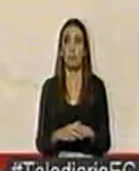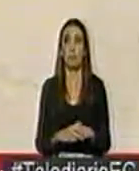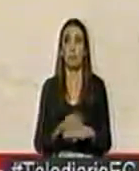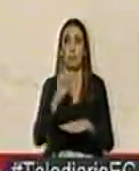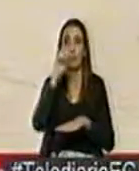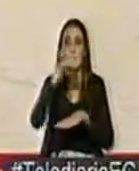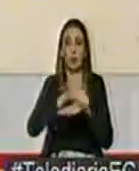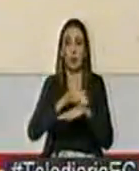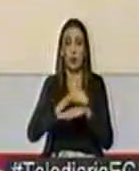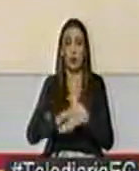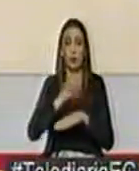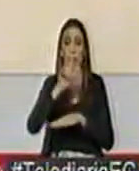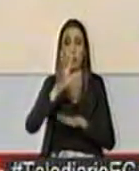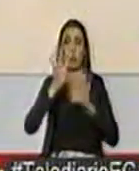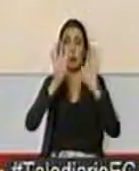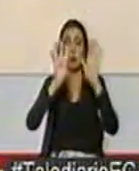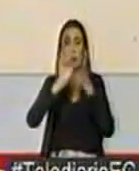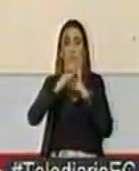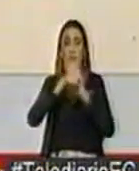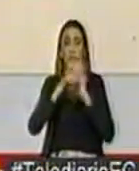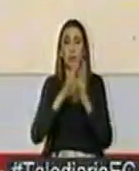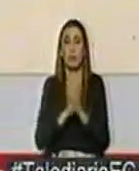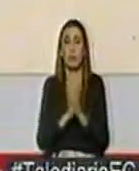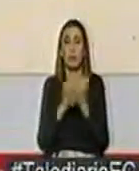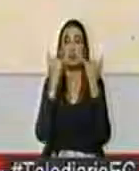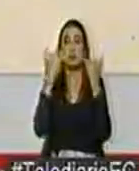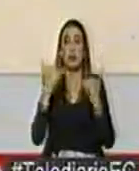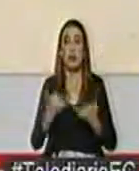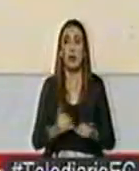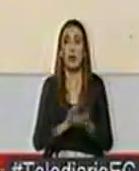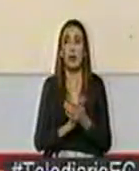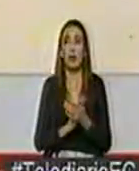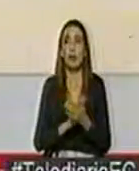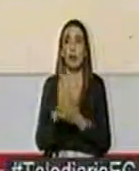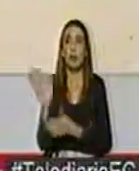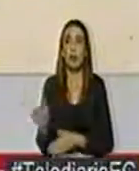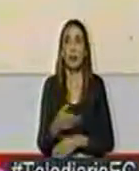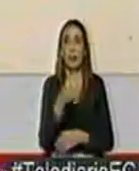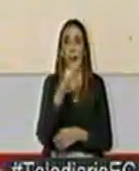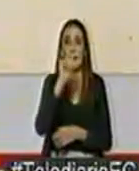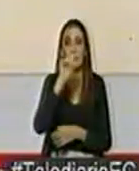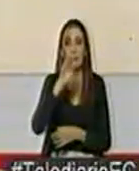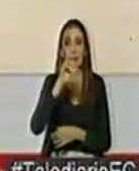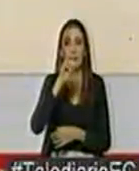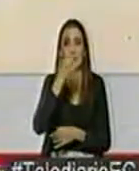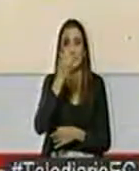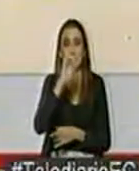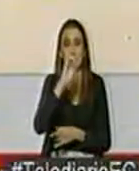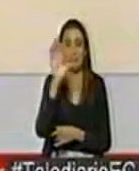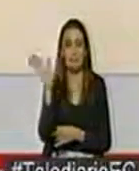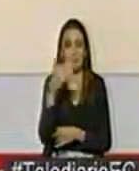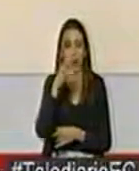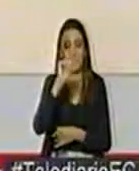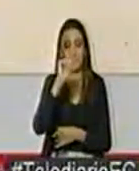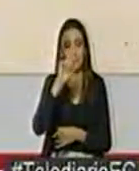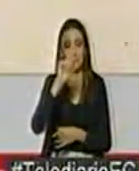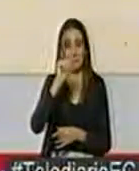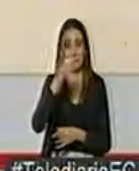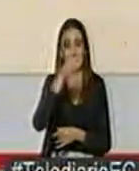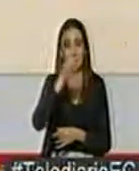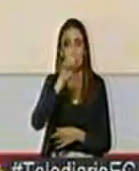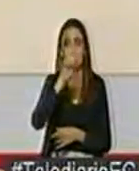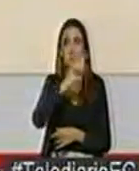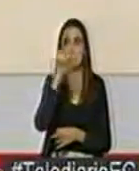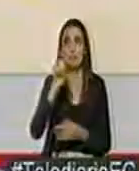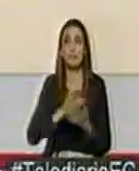13 horas con 39 minutos, levantamos esta señal en vivo desde la ciudad de Bahía de Caracas, en la provincia de Manabí. Y junto a mí se encuentra